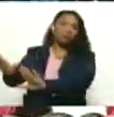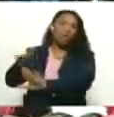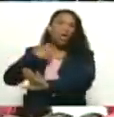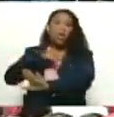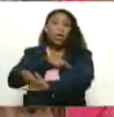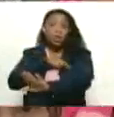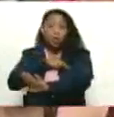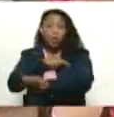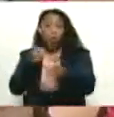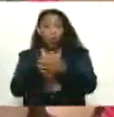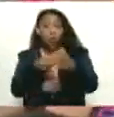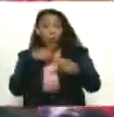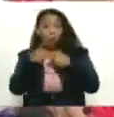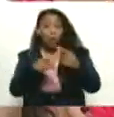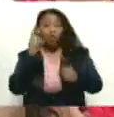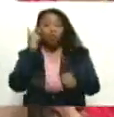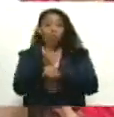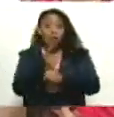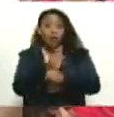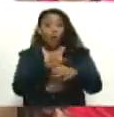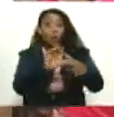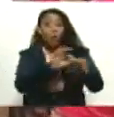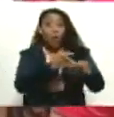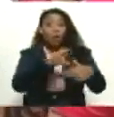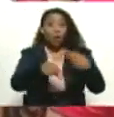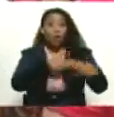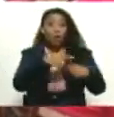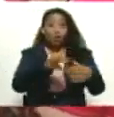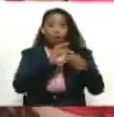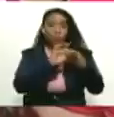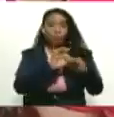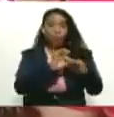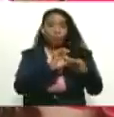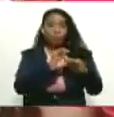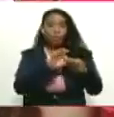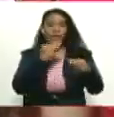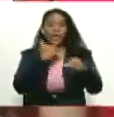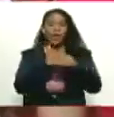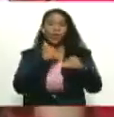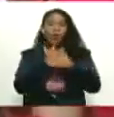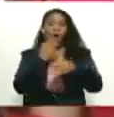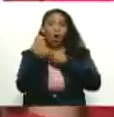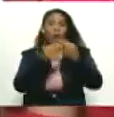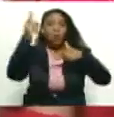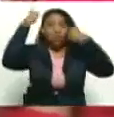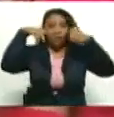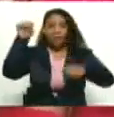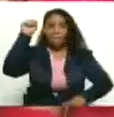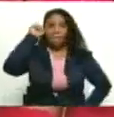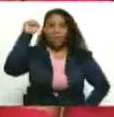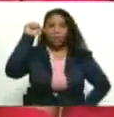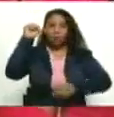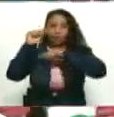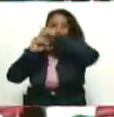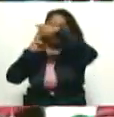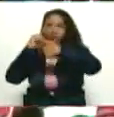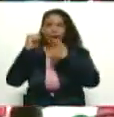unidos. Así. Solo puño, el puño de Chávez, la fuerza de la revolución